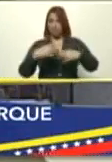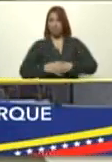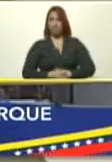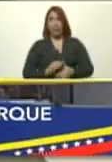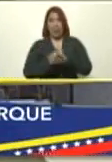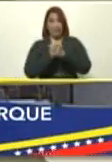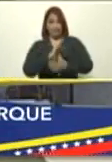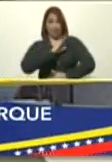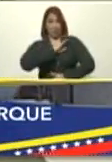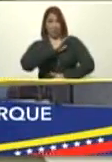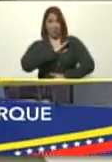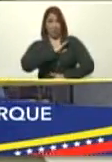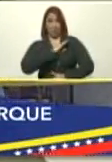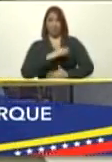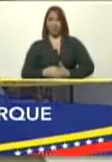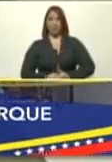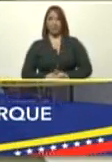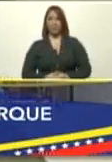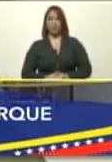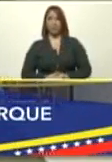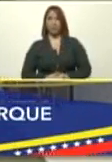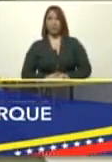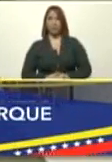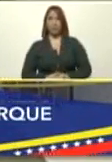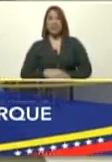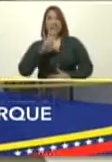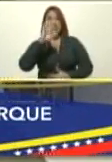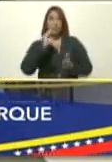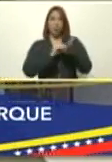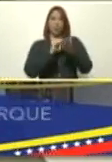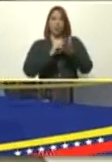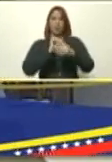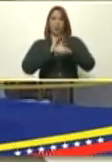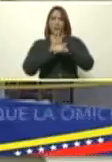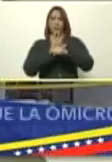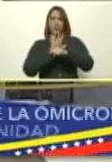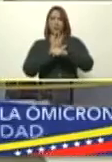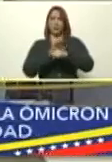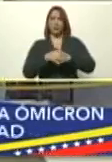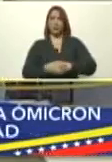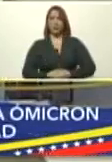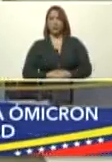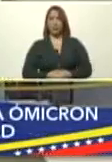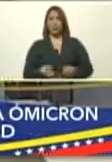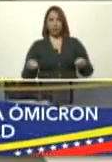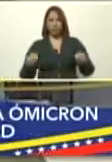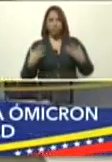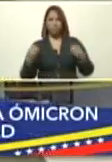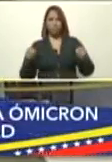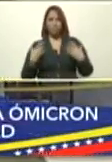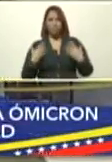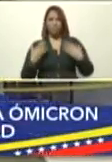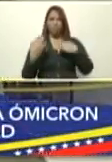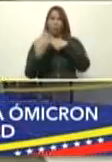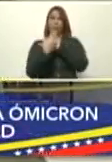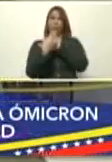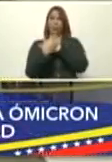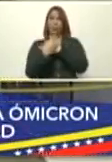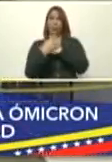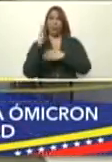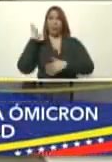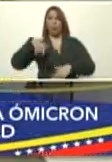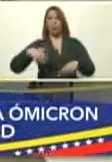amigo mío en el centro del país, que le ha dado 5 veces el coronavirus y se cuida,